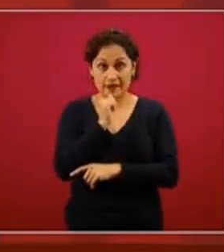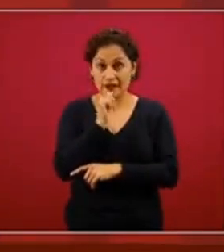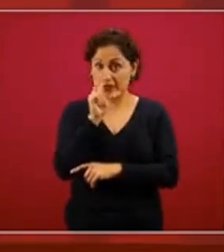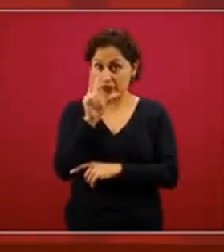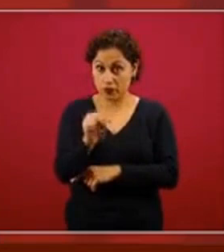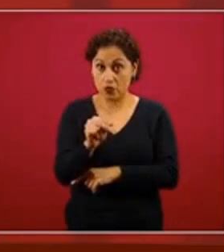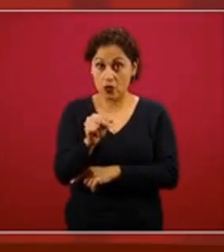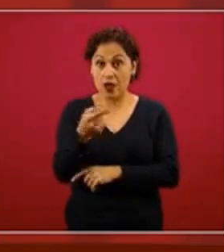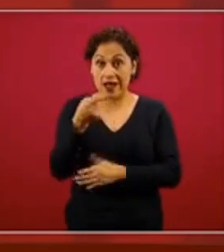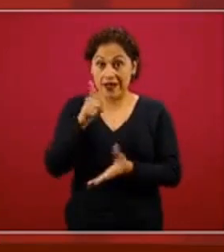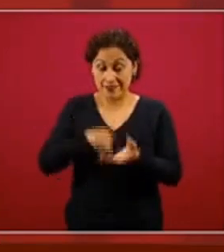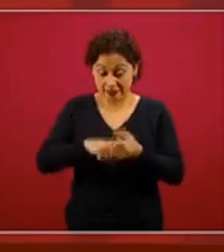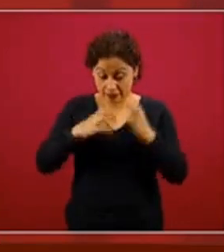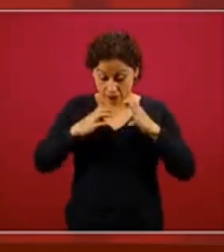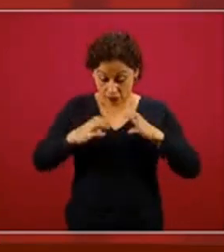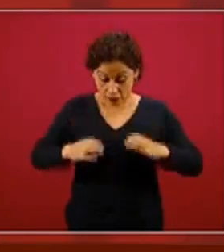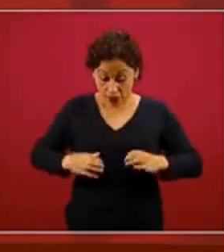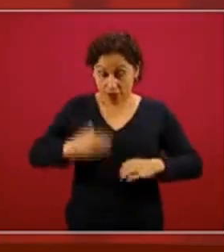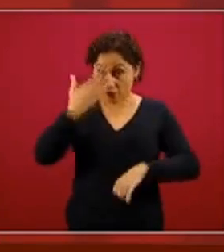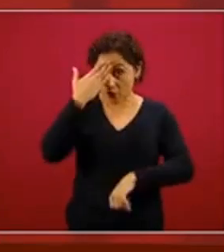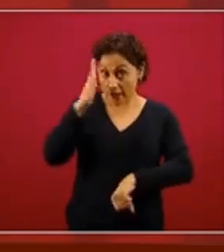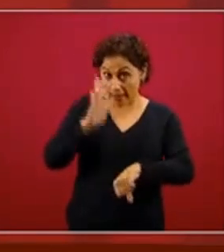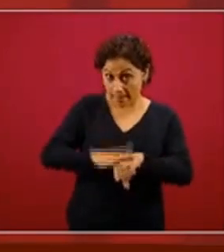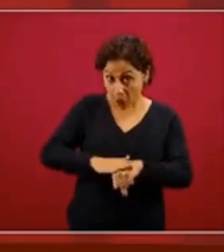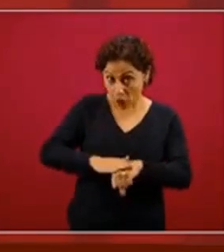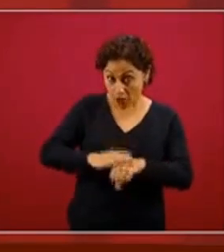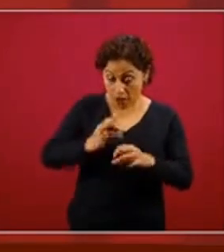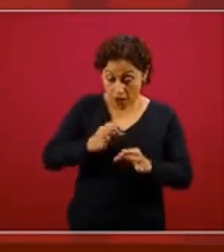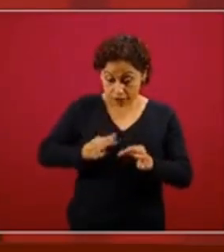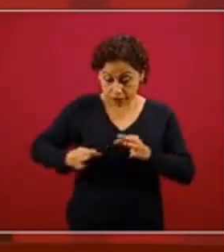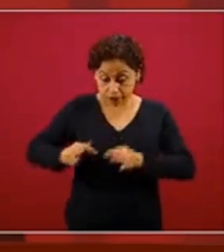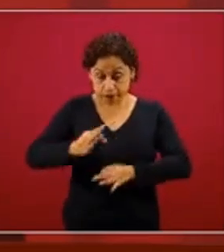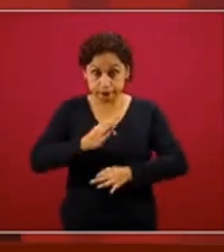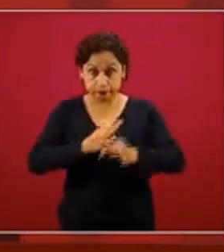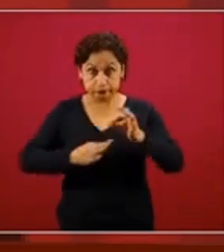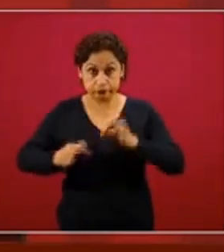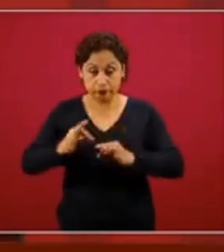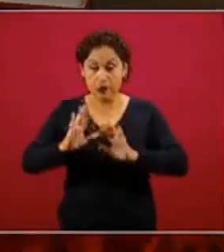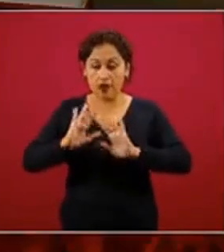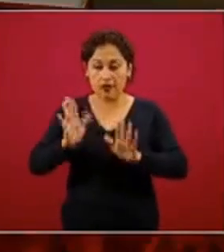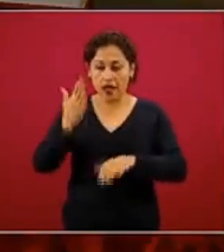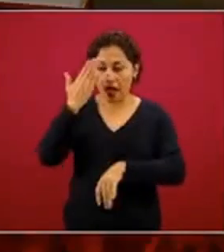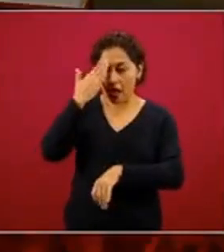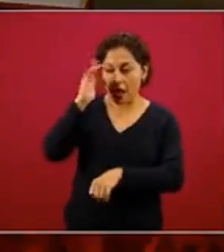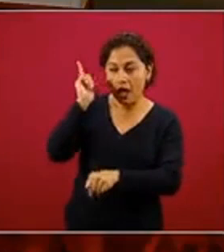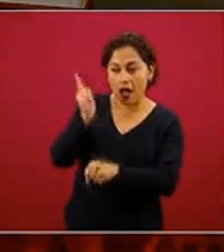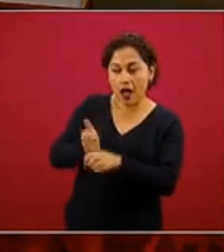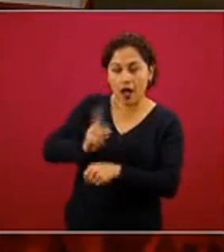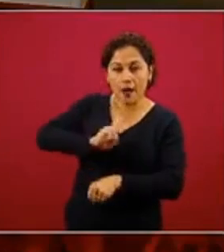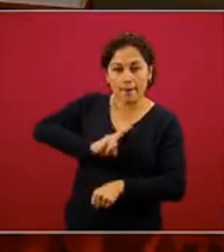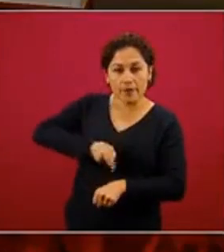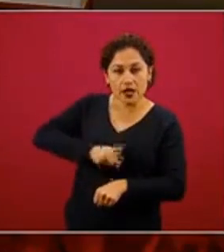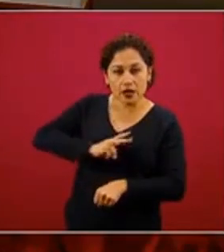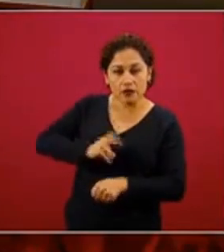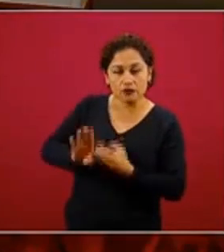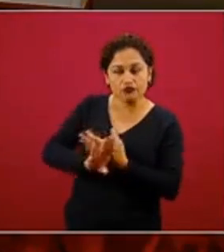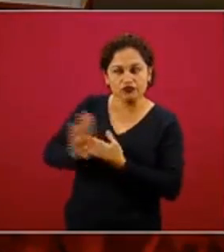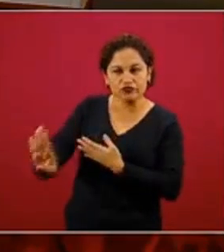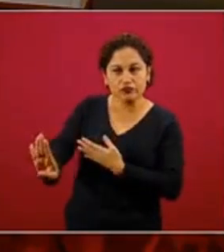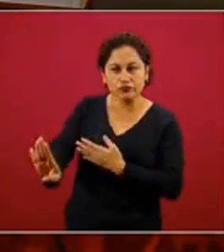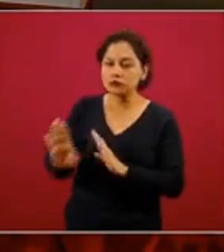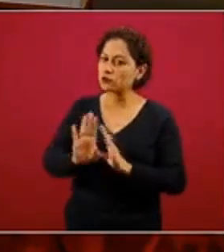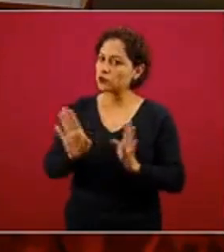de memoria en ese tiempo. Las células de memoria llevan su tiempo y requieren todo un mecanismo que no se conoce frente al